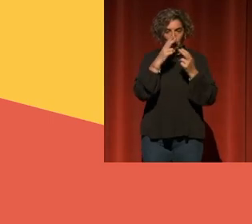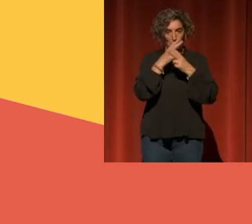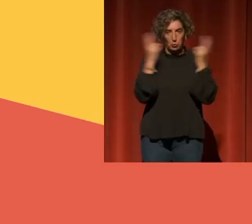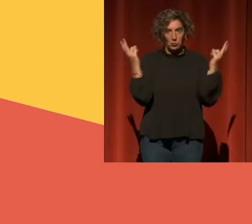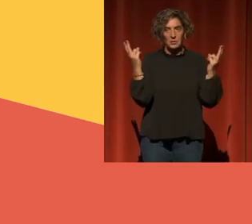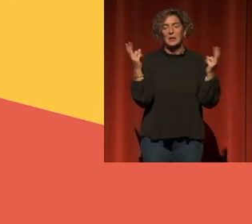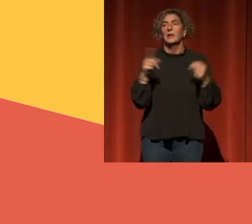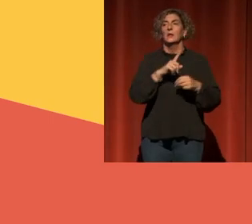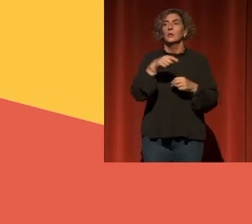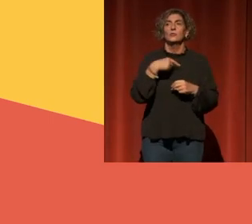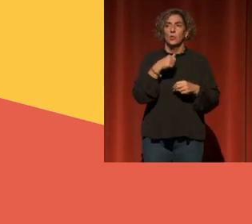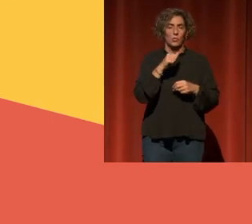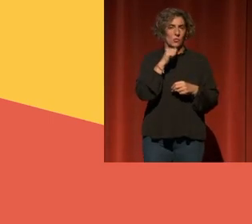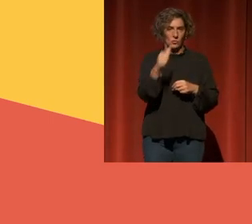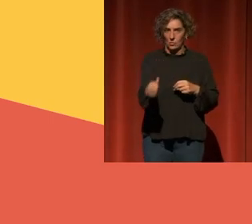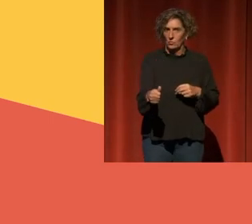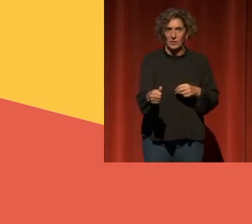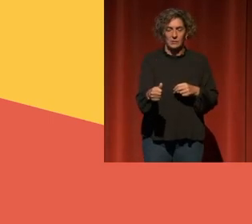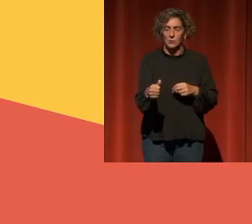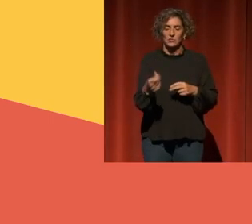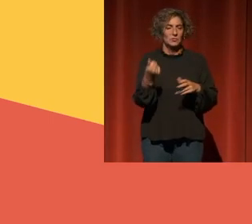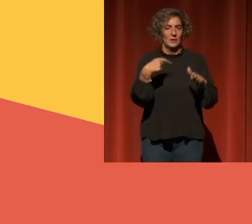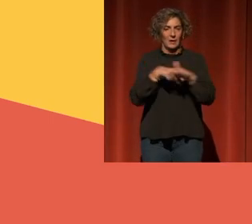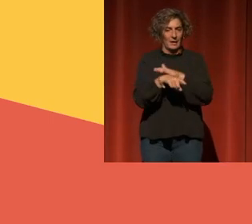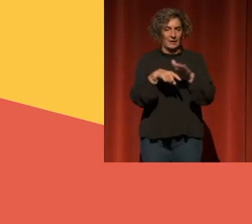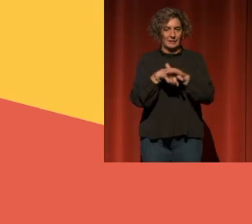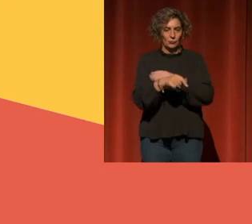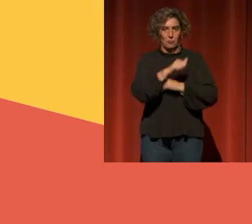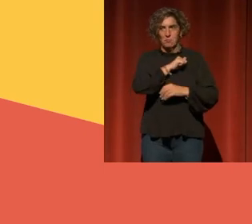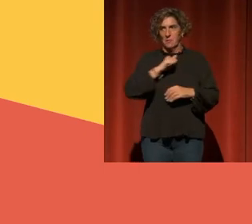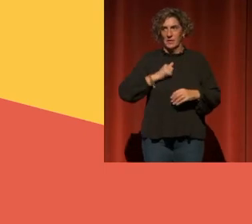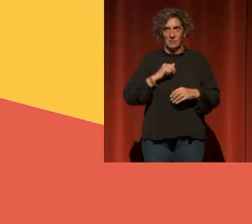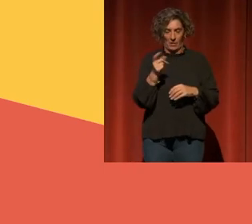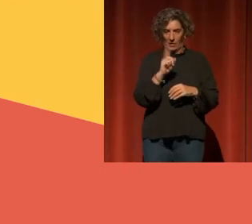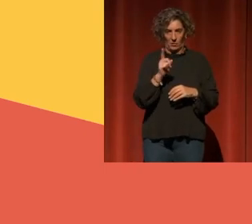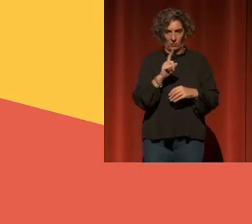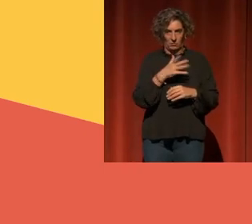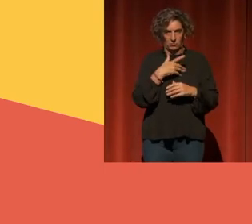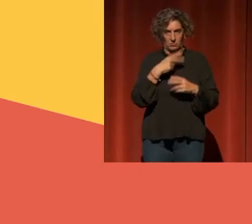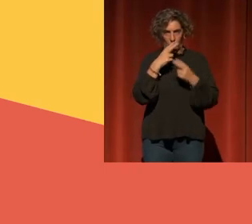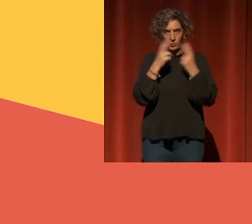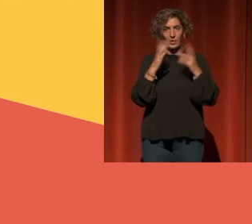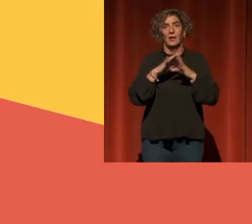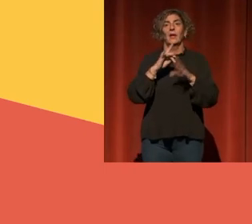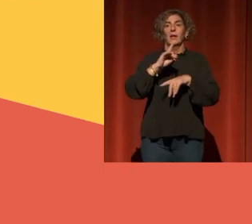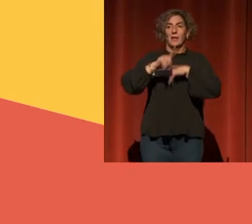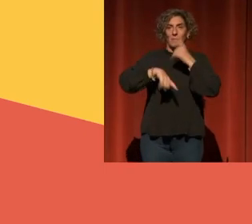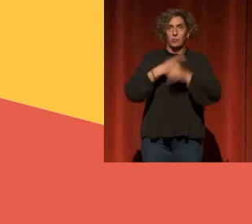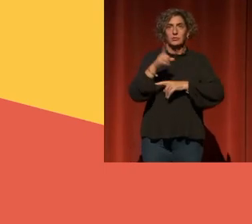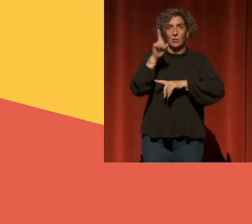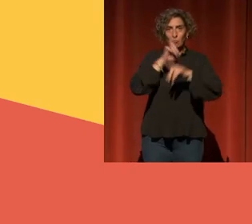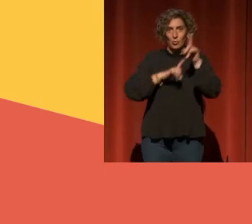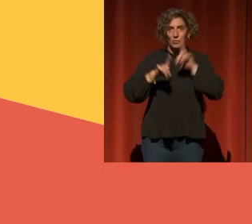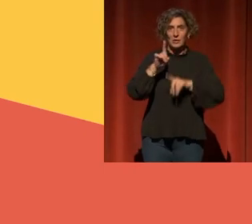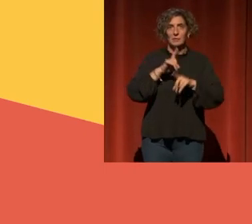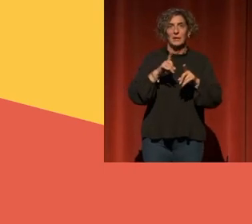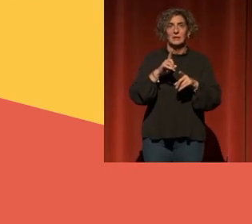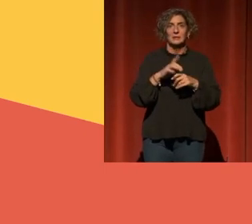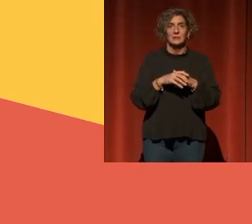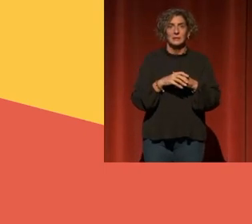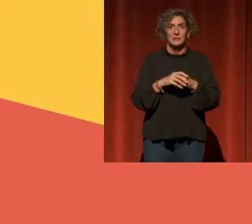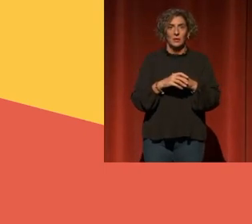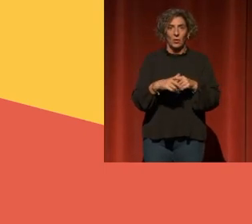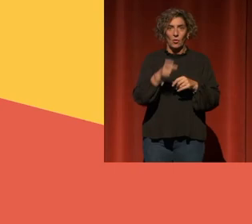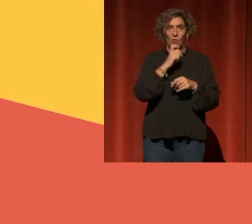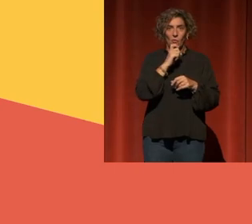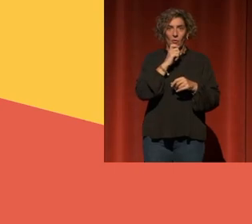dependemos de gestión privada Y esto es muy importante Aunque luego tengamos problemas como planteaba también en la comunicación